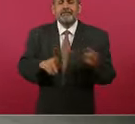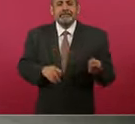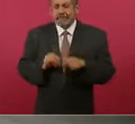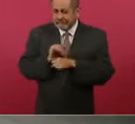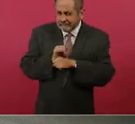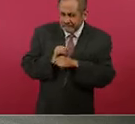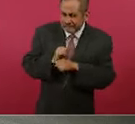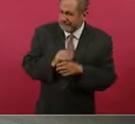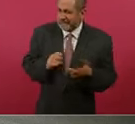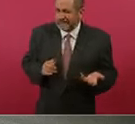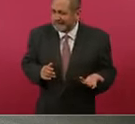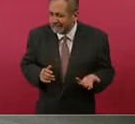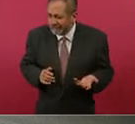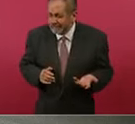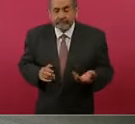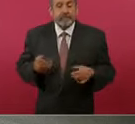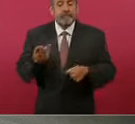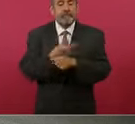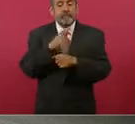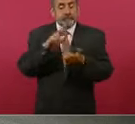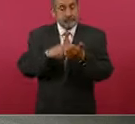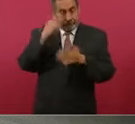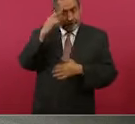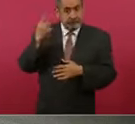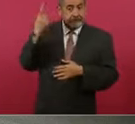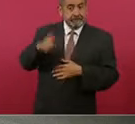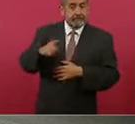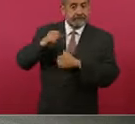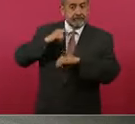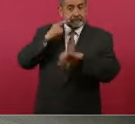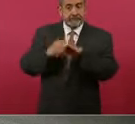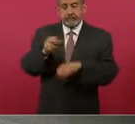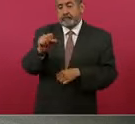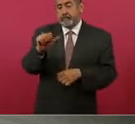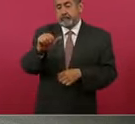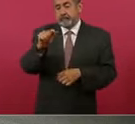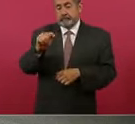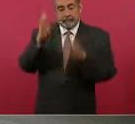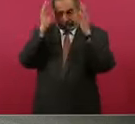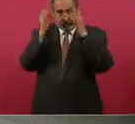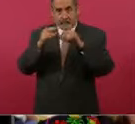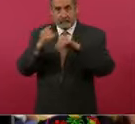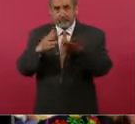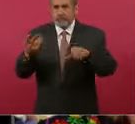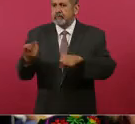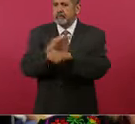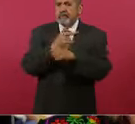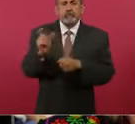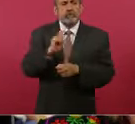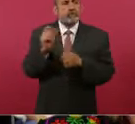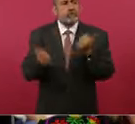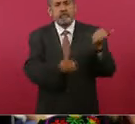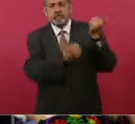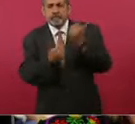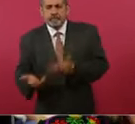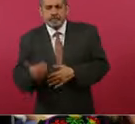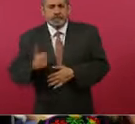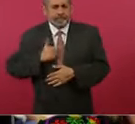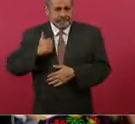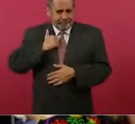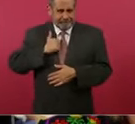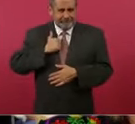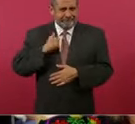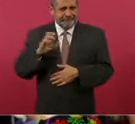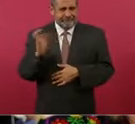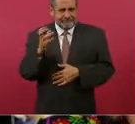espía. Recuerda que ordenó que el titular del SAT Aduanas informara la fecha que entraron a México de Canadá las patrullas de